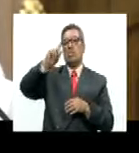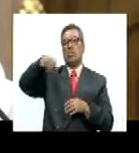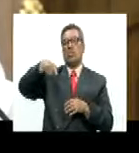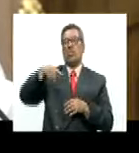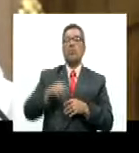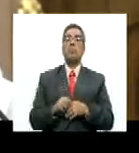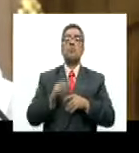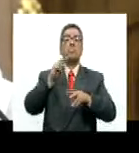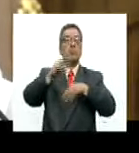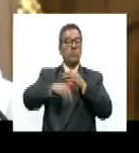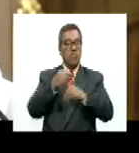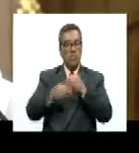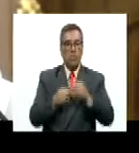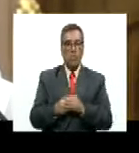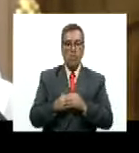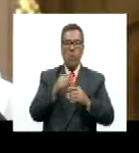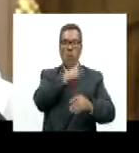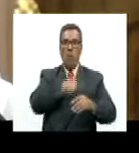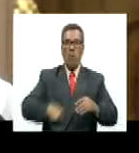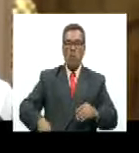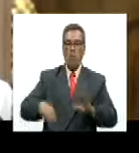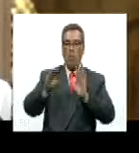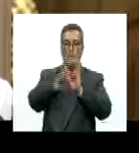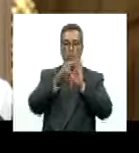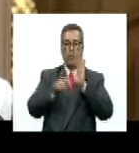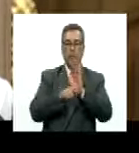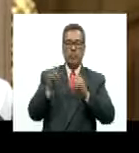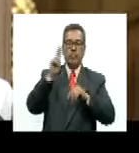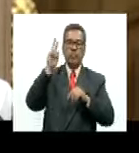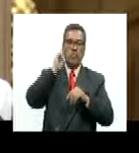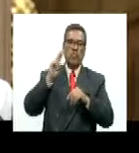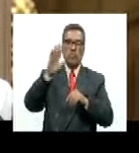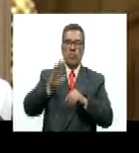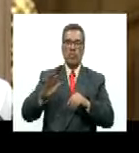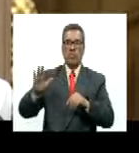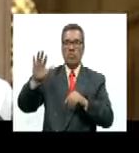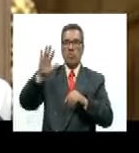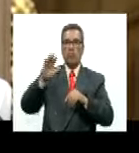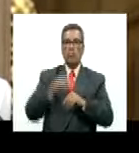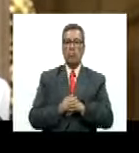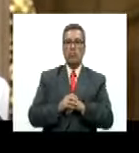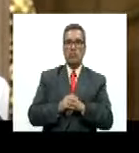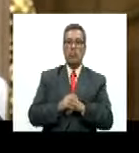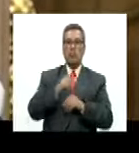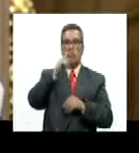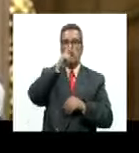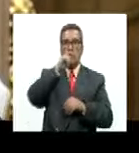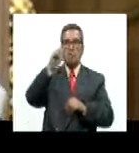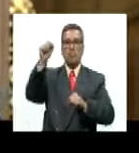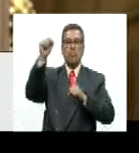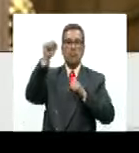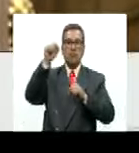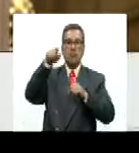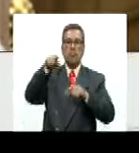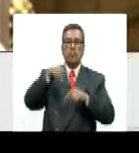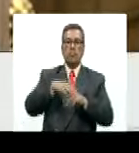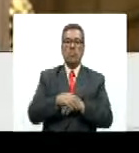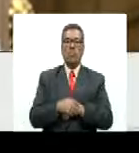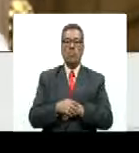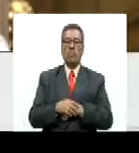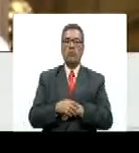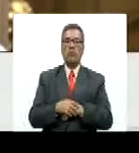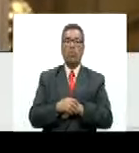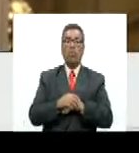Pinto, mediante la cual el presidente constitucional de la República Bolivariana de Venezuela, ciudadano Nicolás Maduro